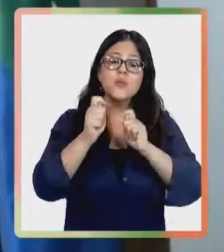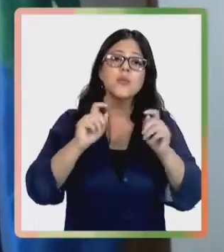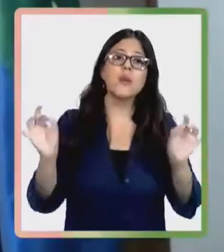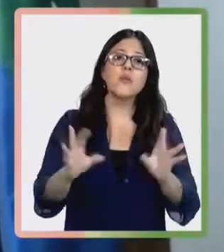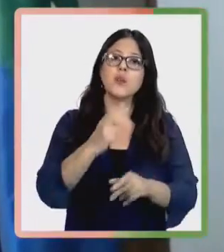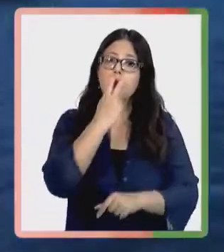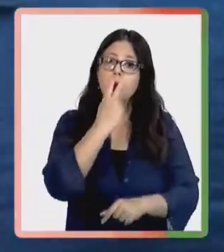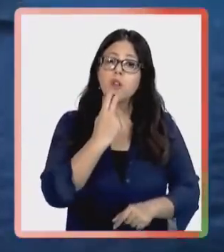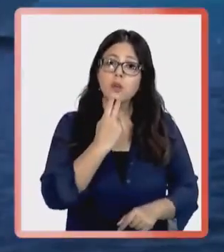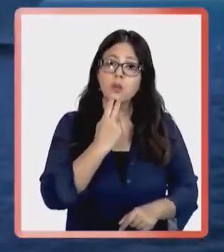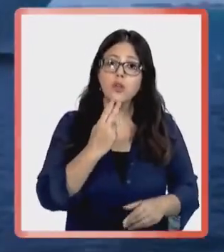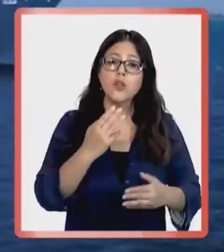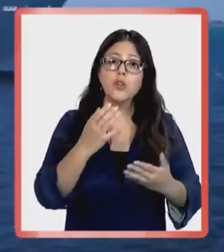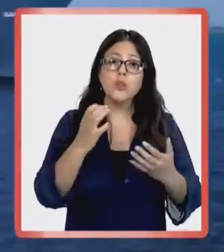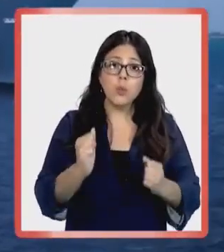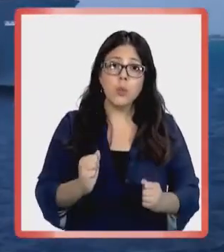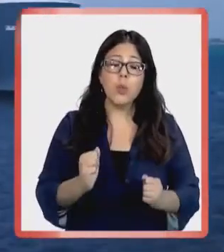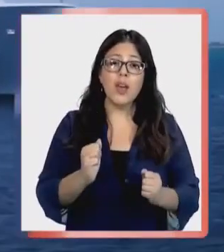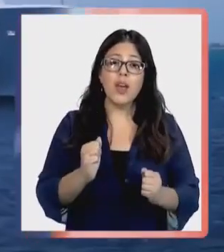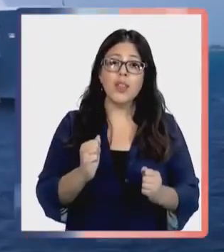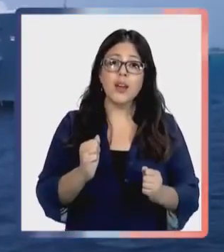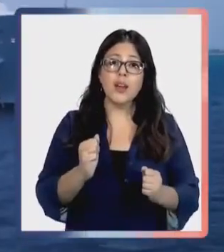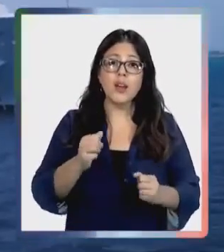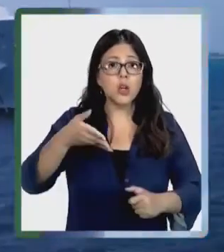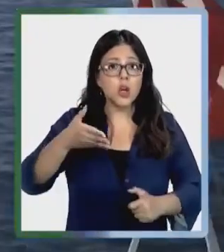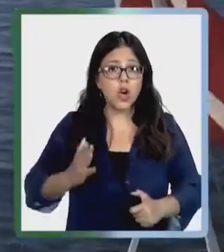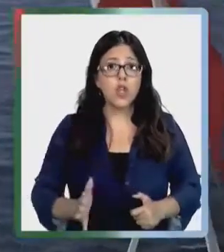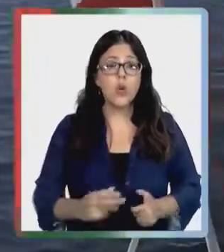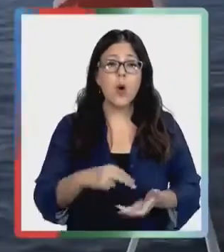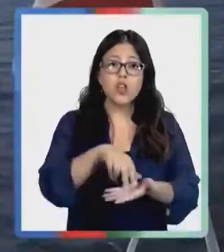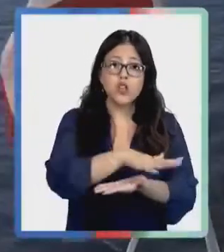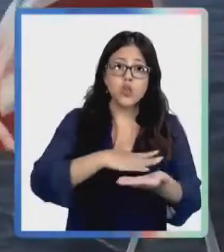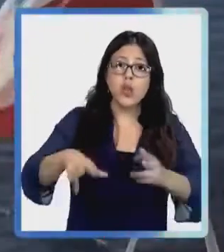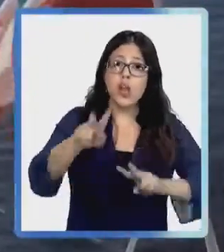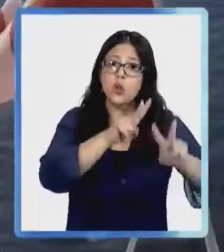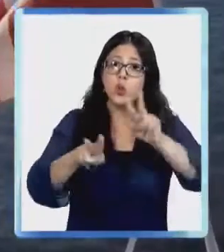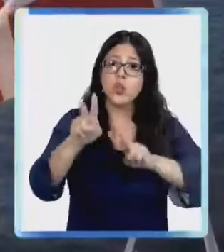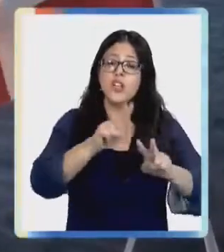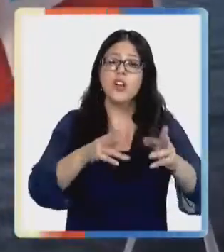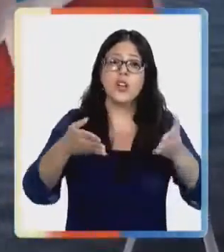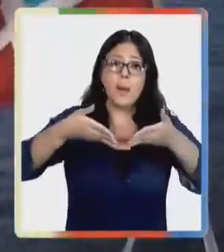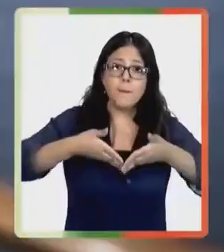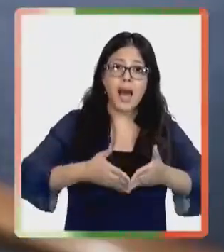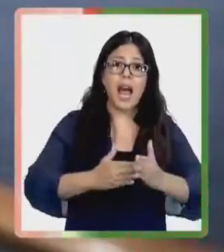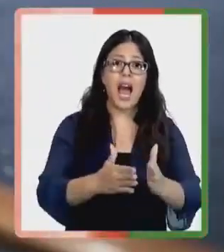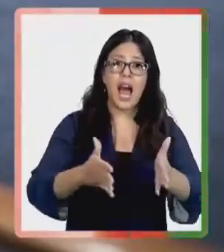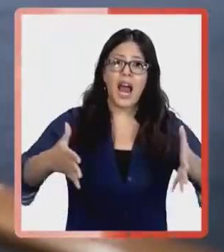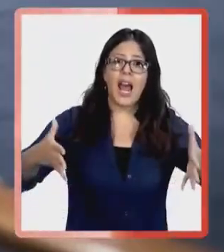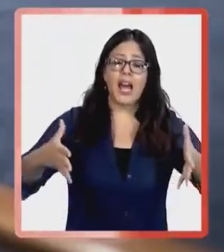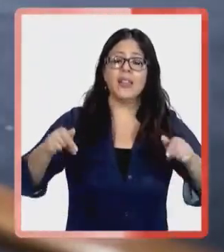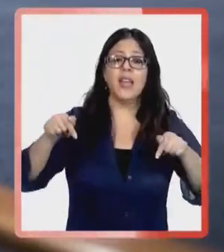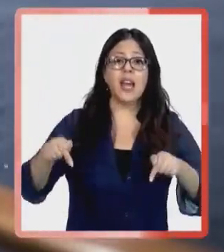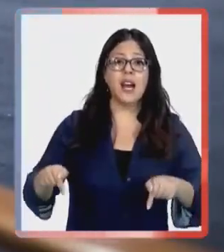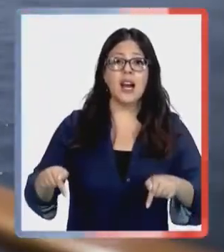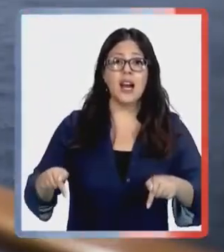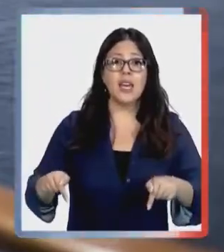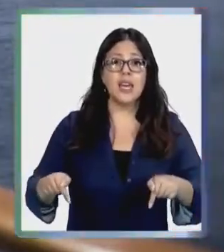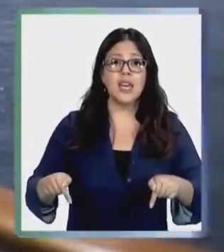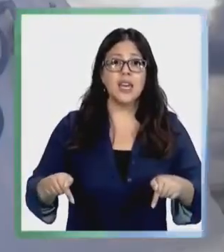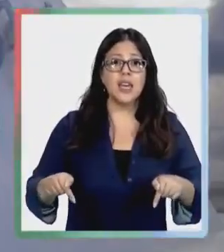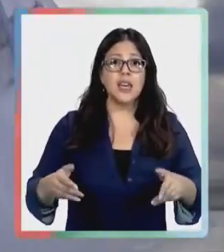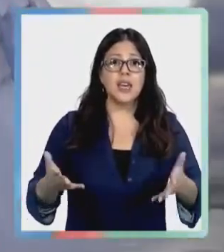la ciudad turística para los cruceros. El presidente de la Comisión de Infraestructura añadió que se citará a representantes del